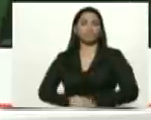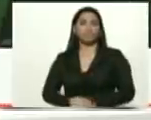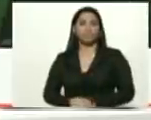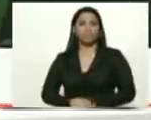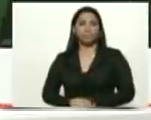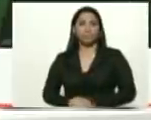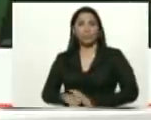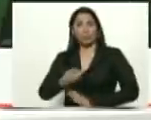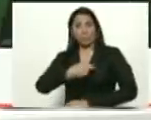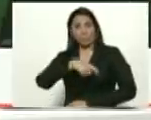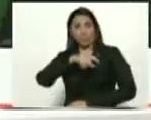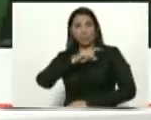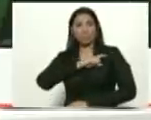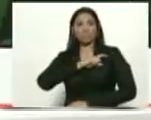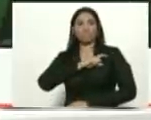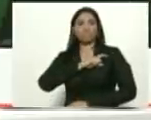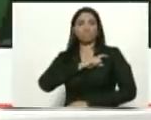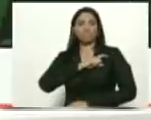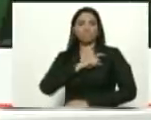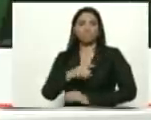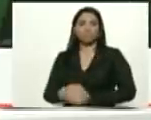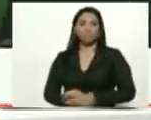En España,